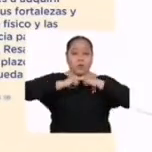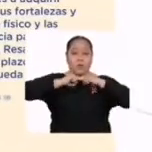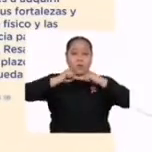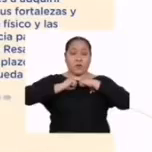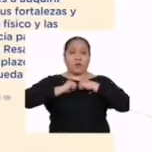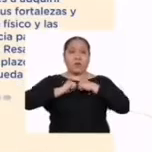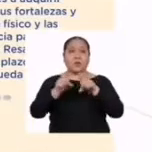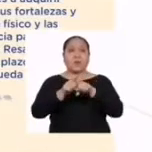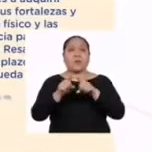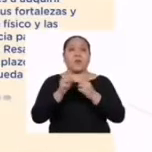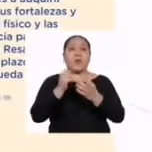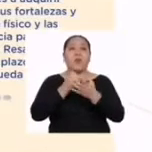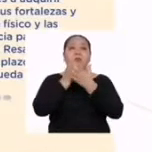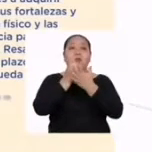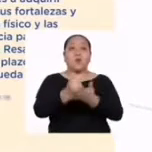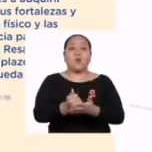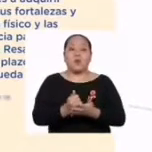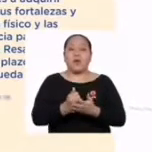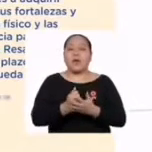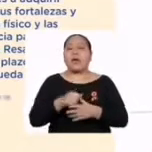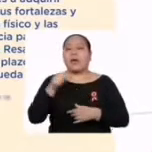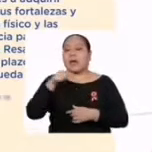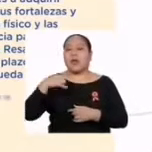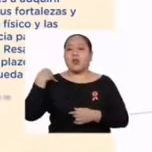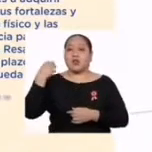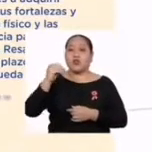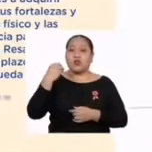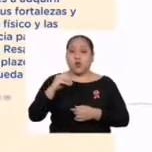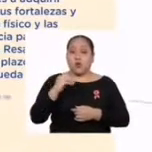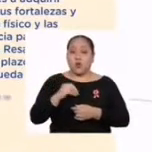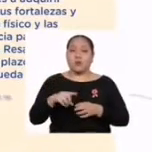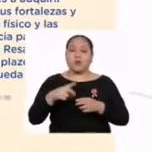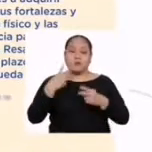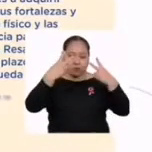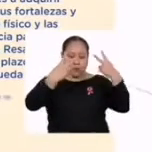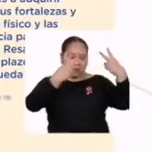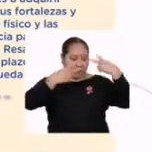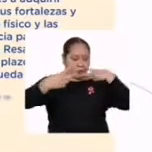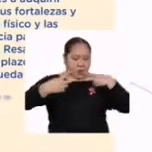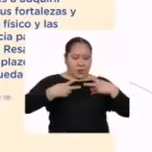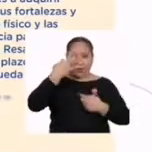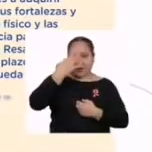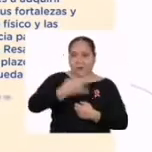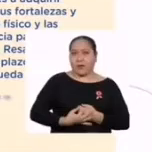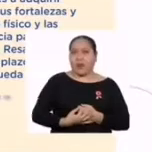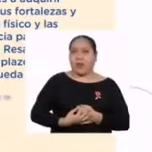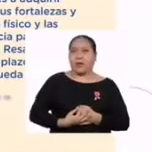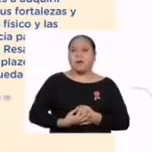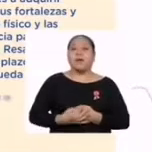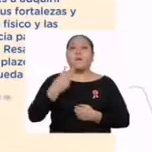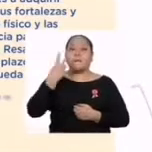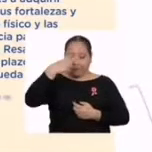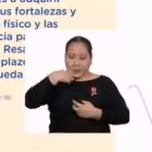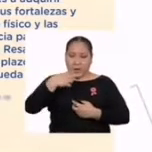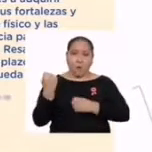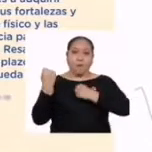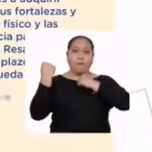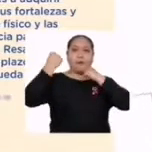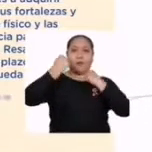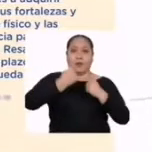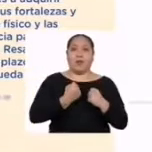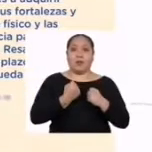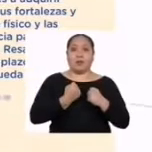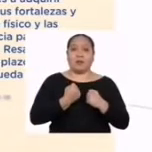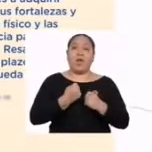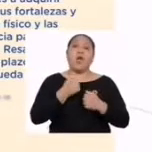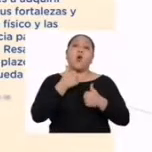también ayuda a las y los jóvenes a adquirir una dimensión real de sí mismos, ya que descubren sus fortalezas y los aspectos